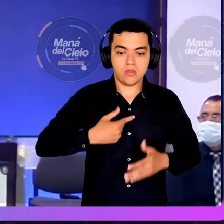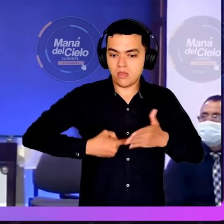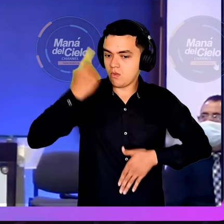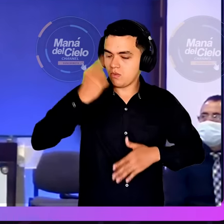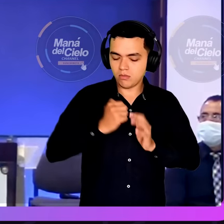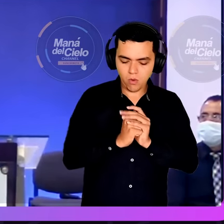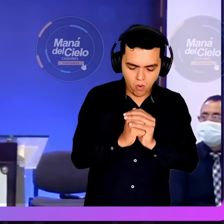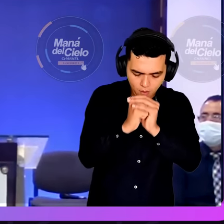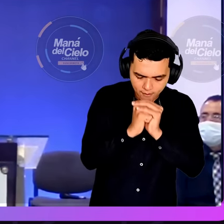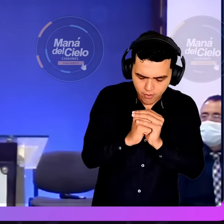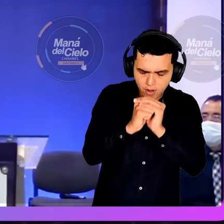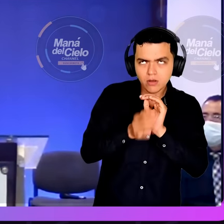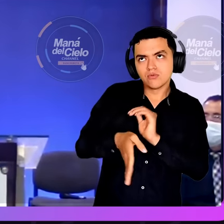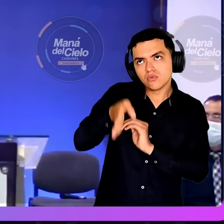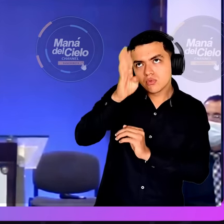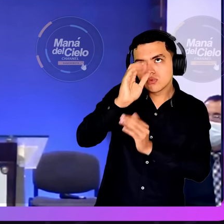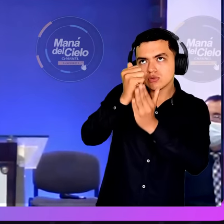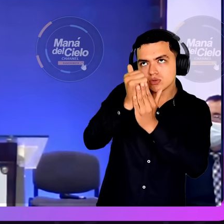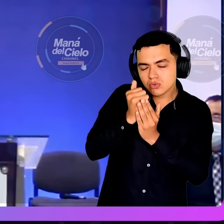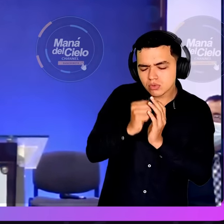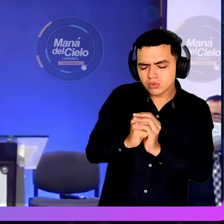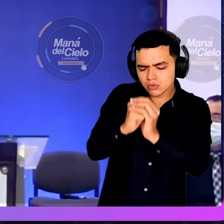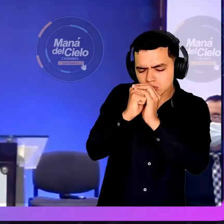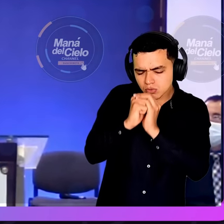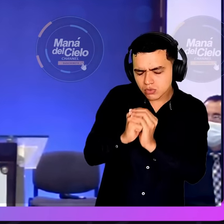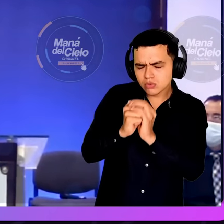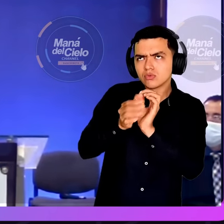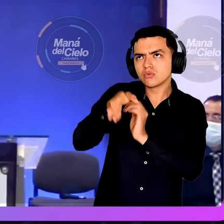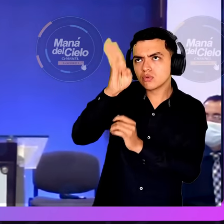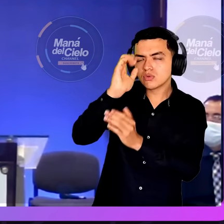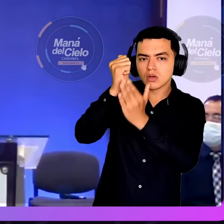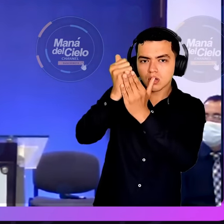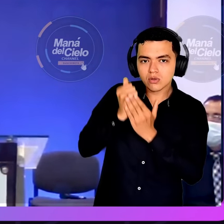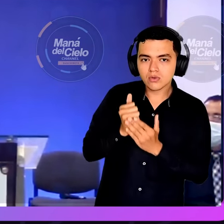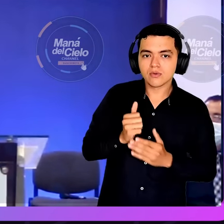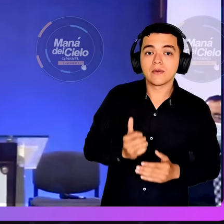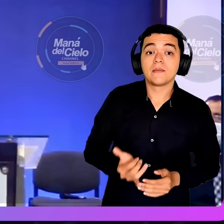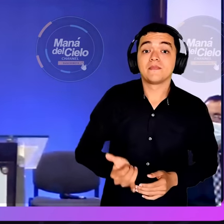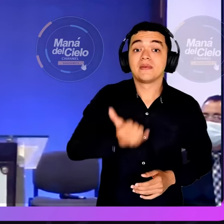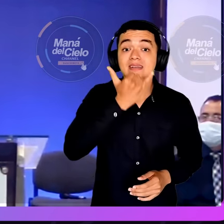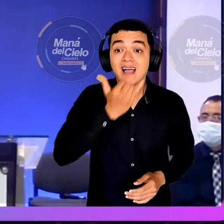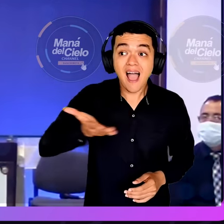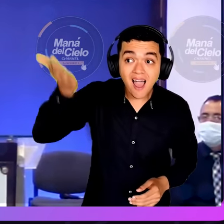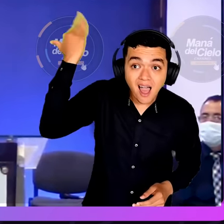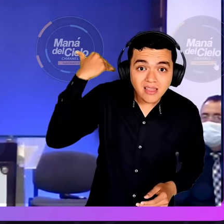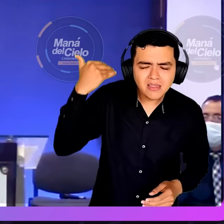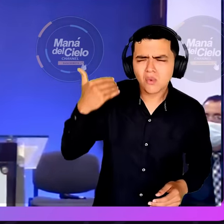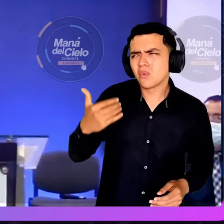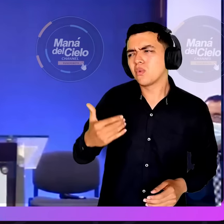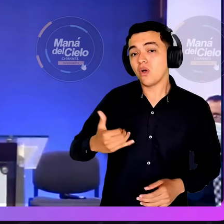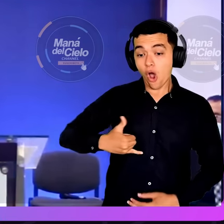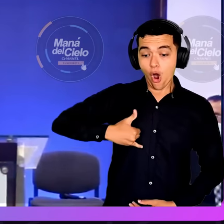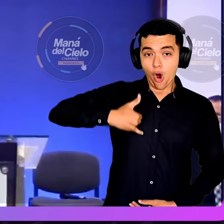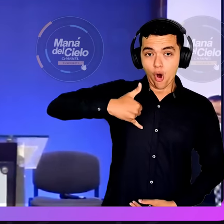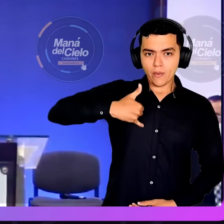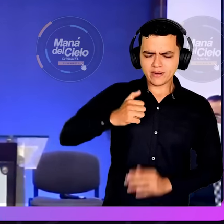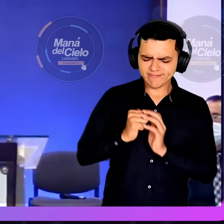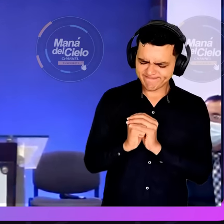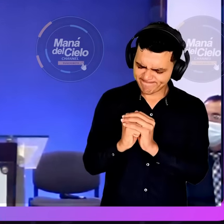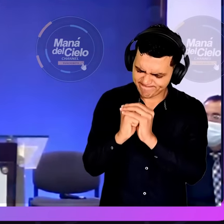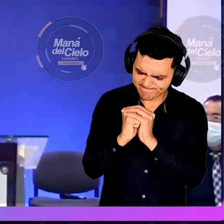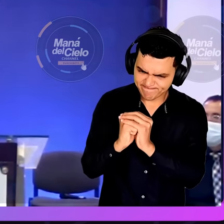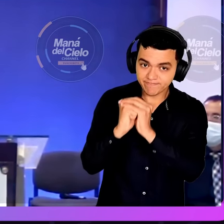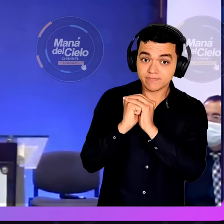todo lo que hacía era llegar temprano a orar, eso sí. Los jóvenes llegábamos por tarde, 45 minutos antes, nos arrodillábamos en nuestro lugar